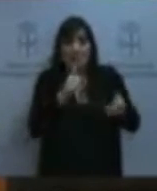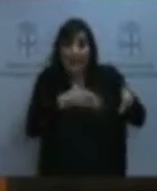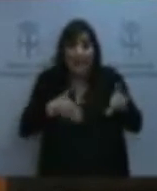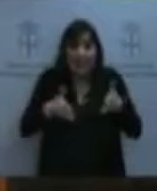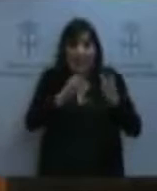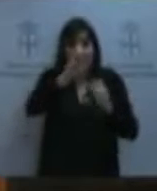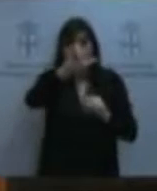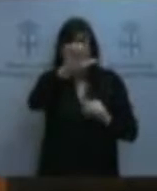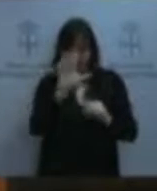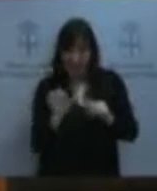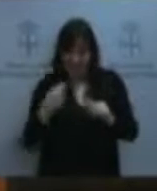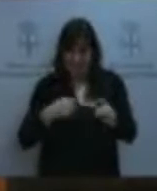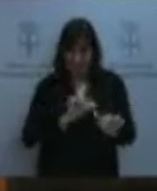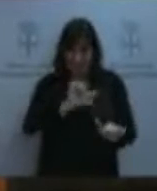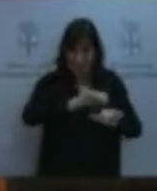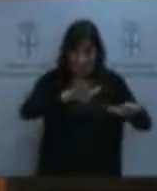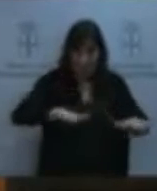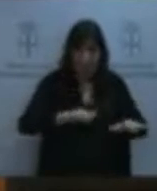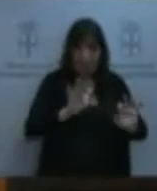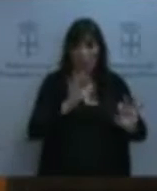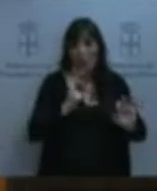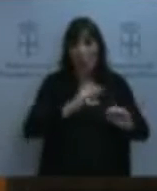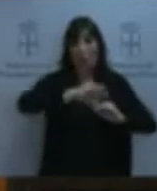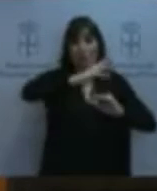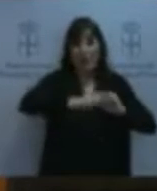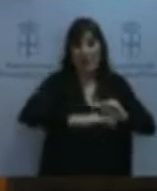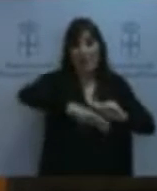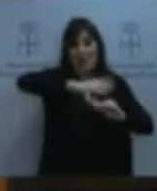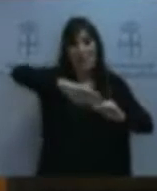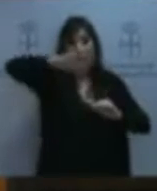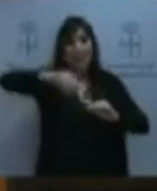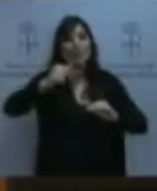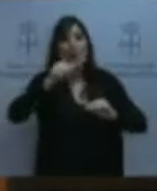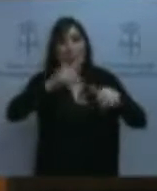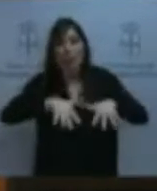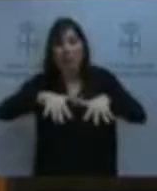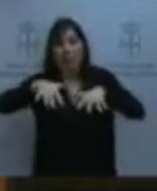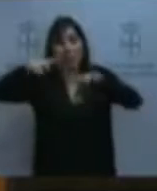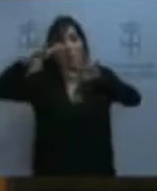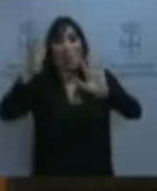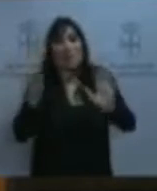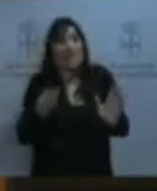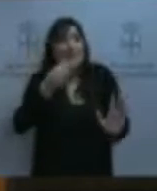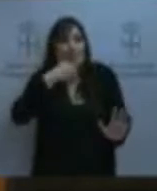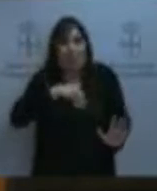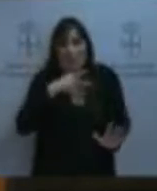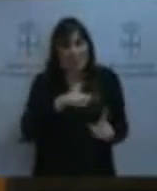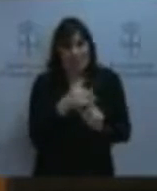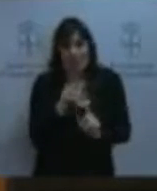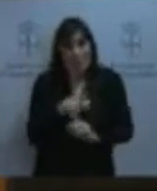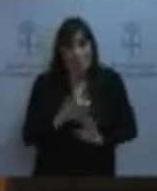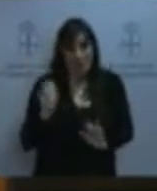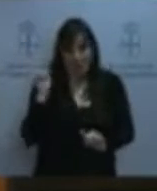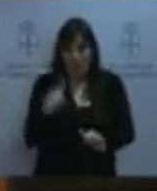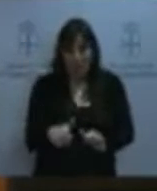y bastante excepcional, porque no había llegado a esta situación. Y en relación a la advertencia